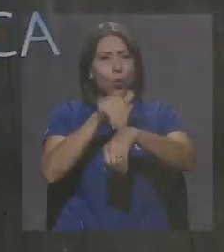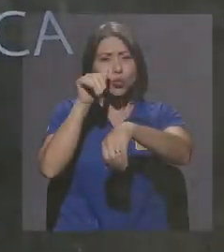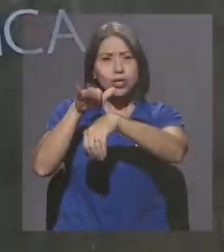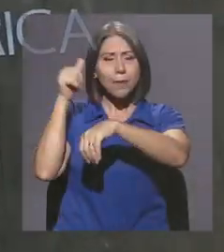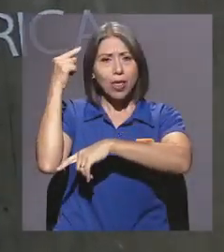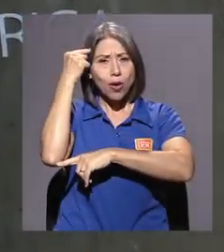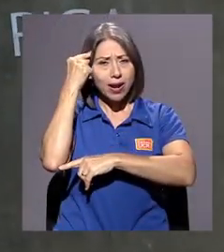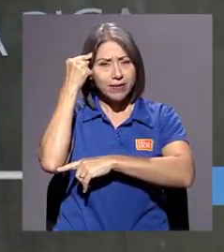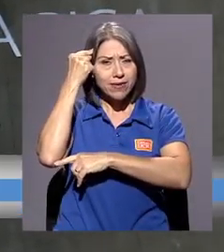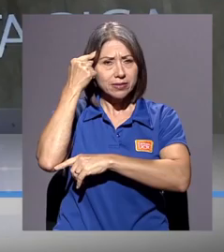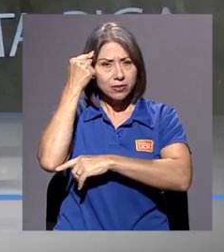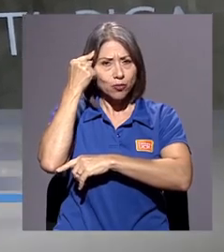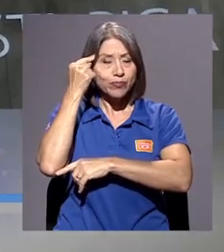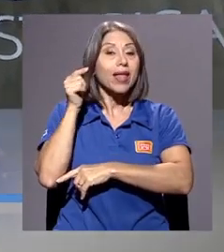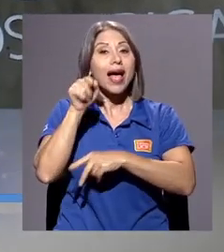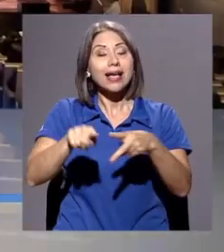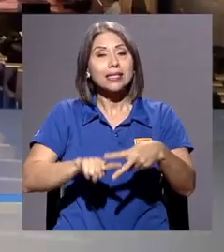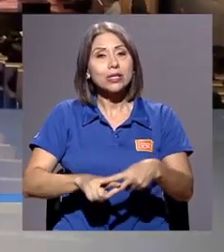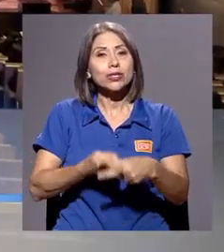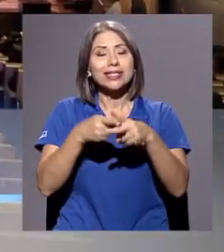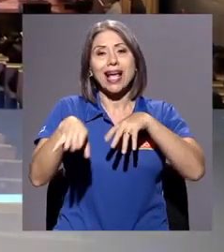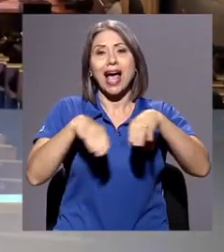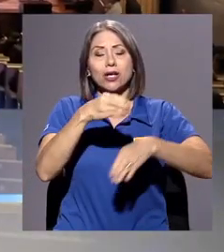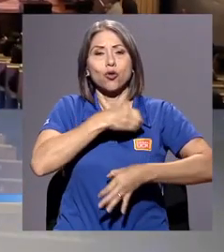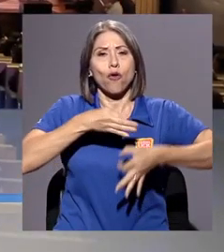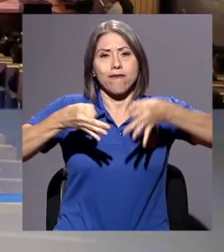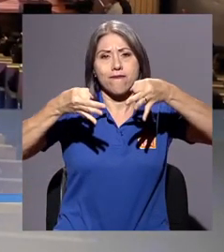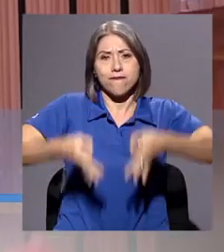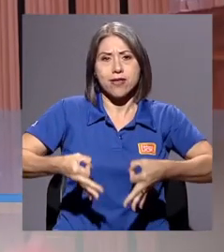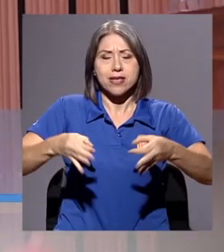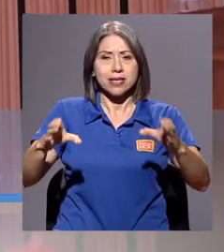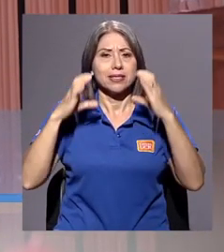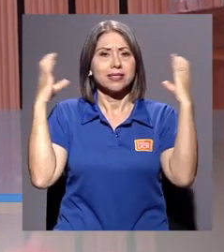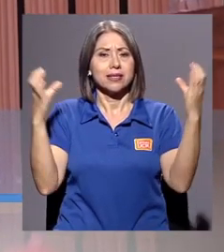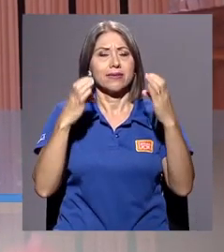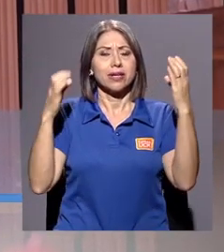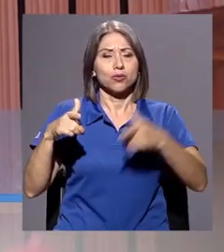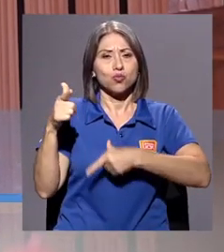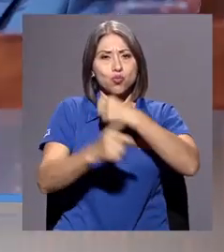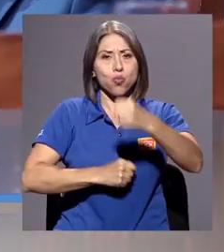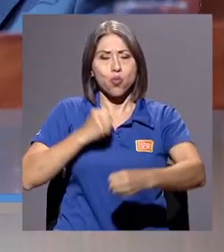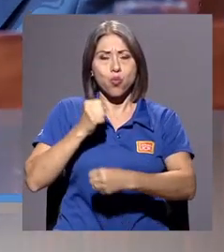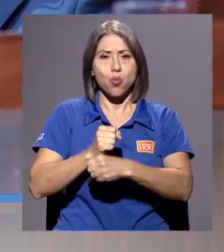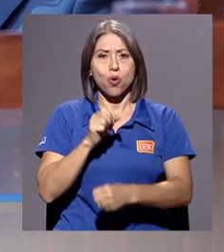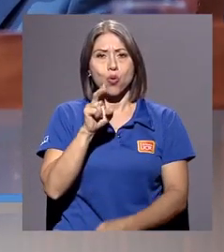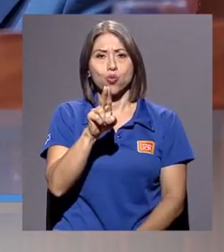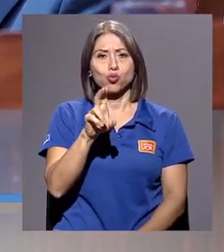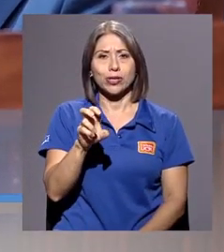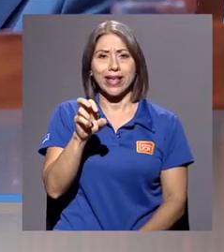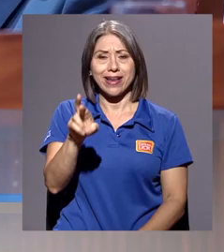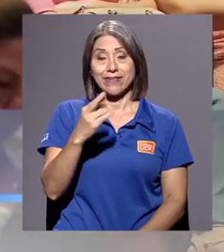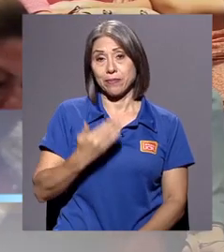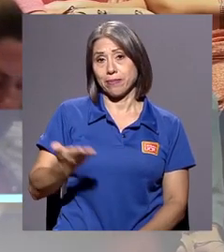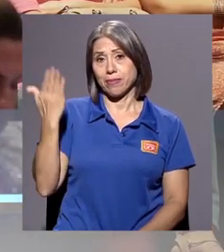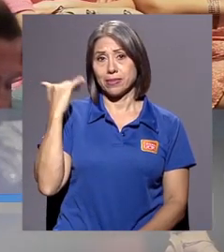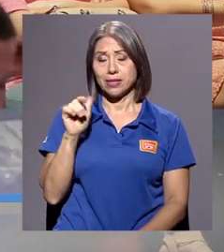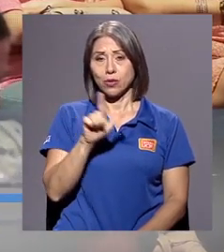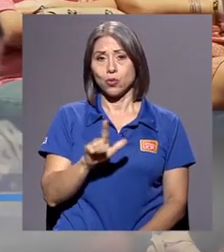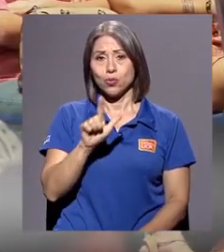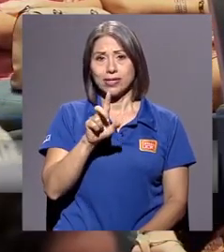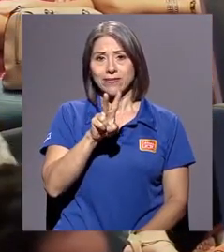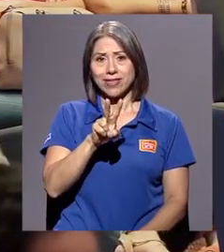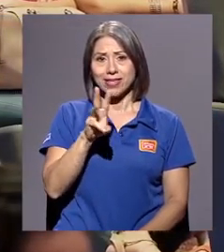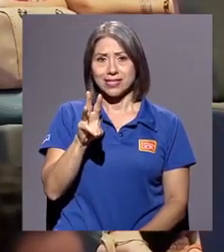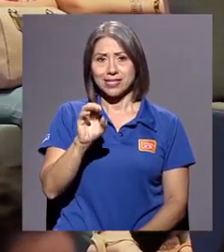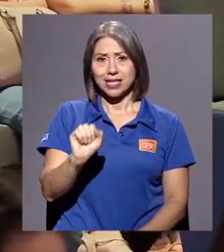con un llamado a la reflexión. Así dio inicio el acto oficial de conmemoración del aniversario de la UCR el pasado lunes